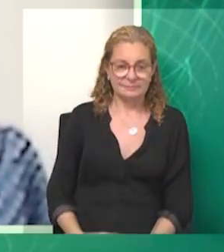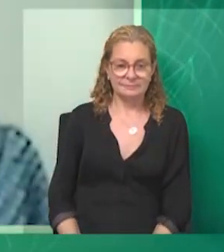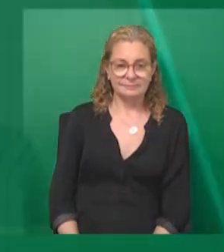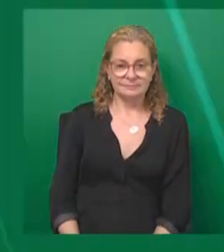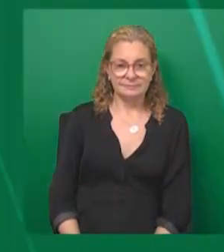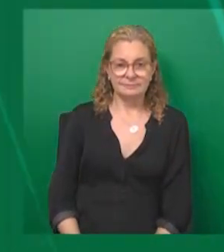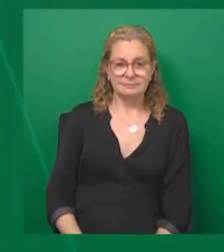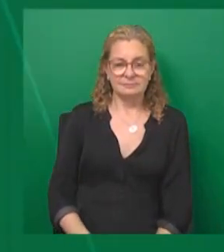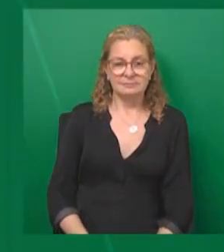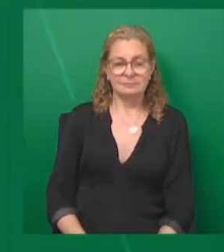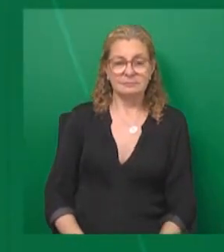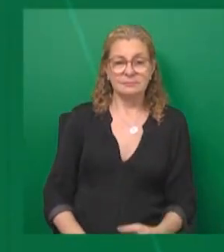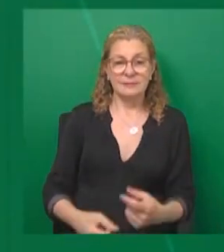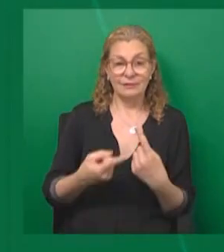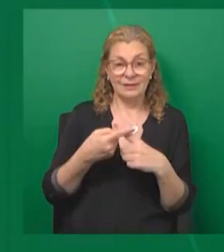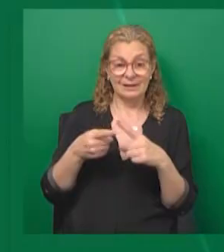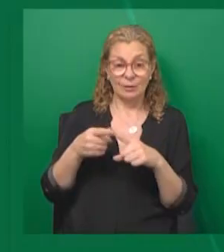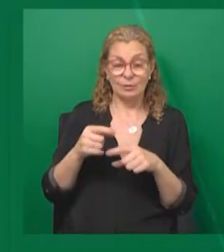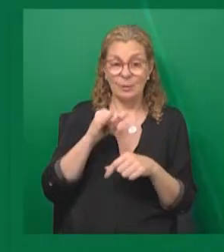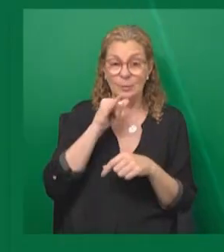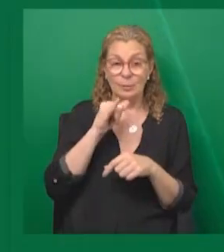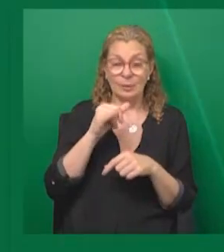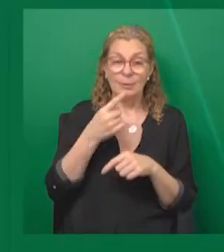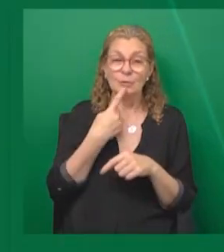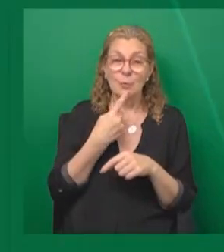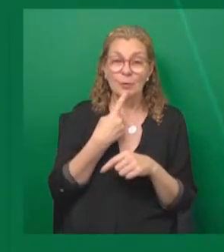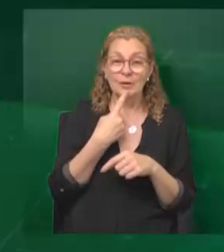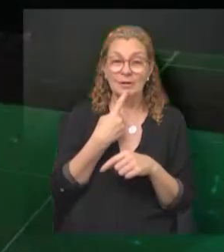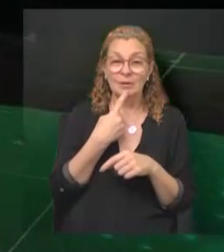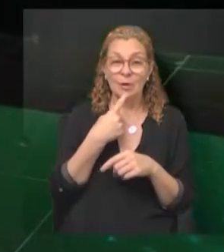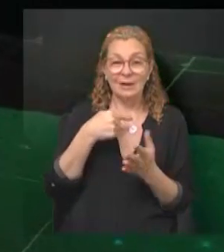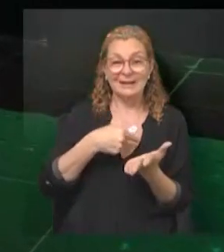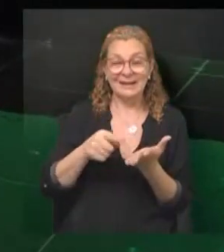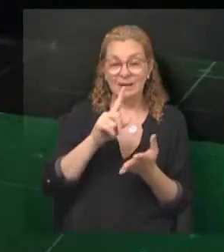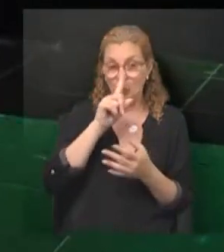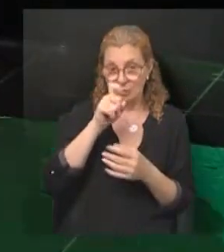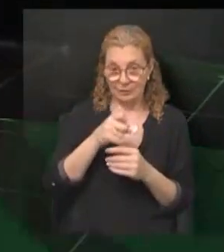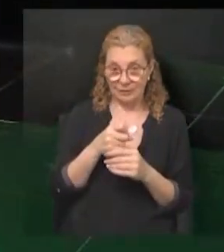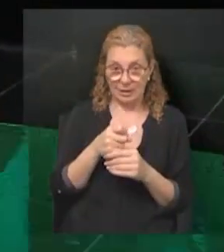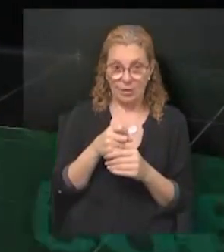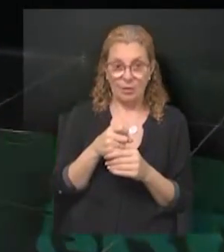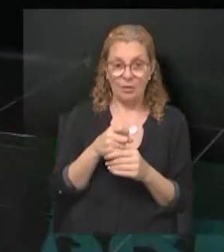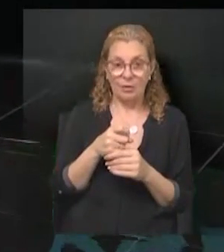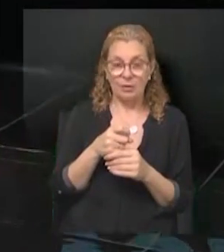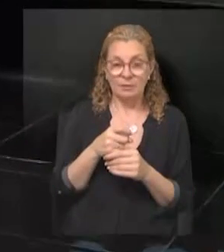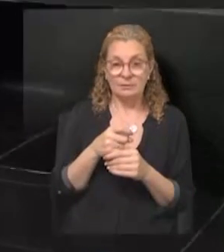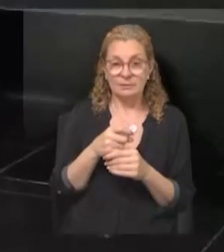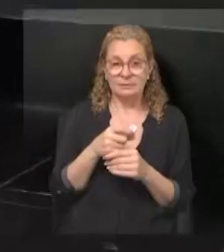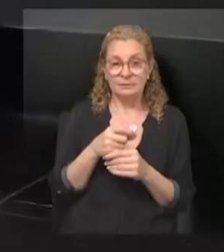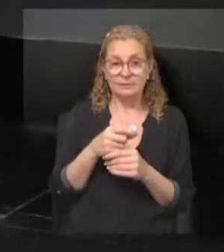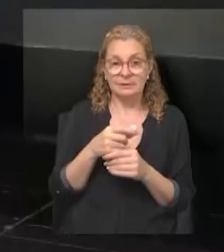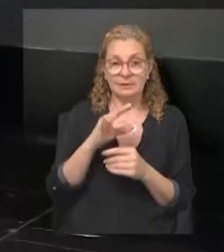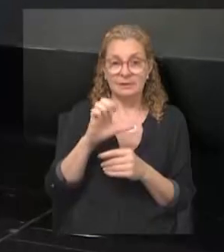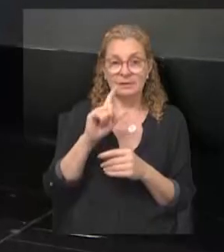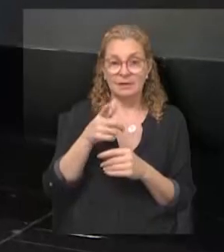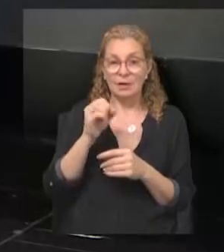aplicar más actividades políticas convocan desde el centro de Montevideo la zona céntrica de la ciudad dicho esto en líneas generales Diego marttin